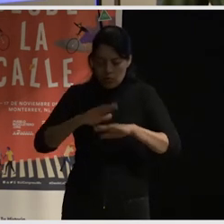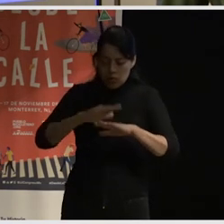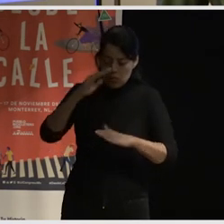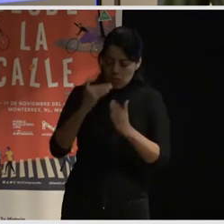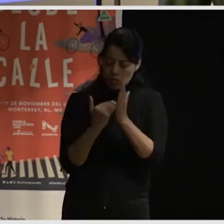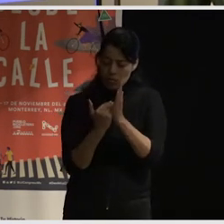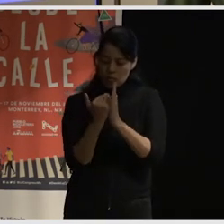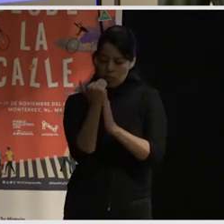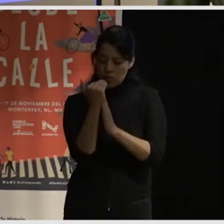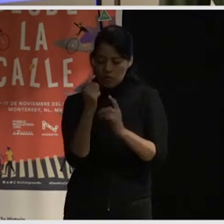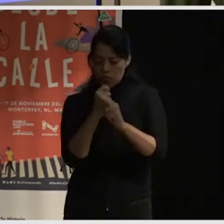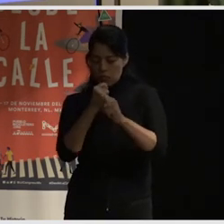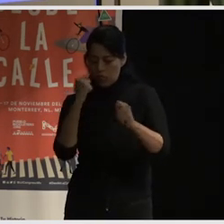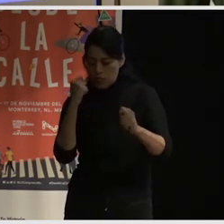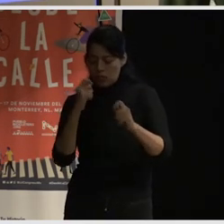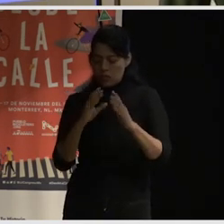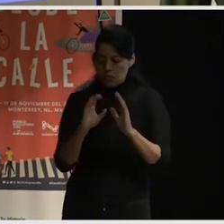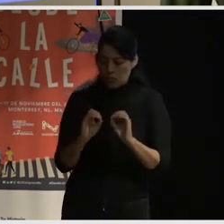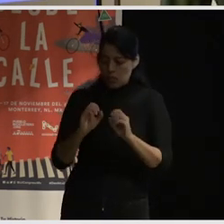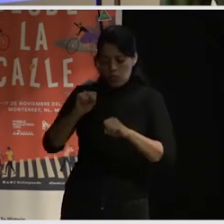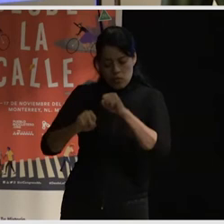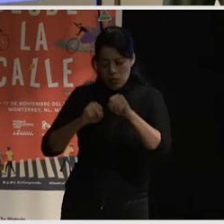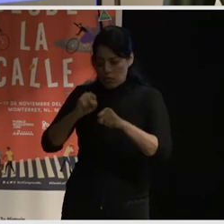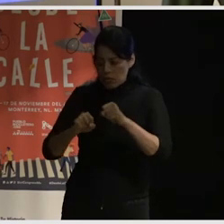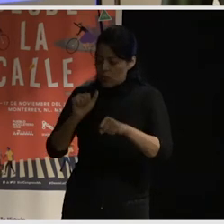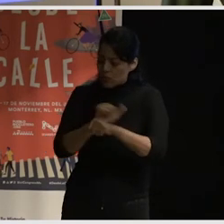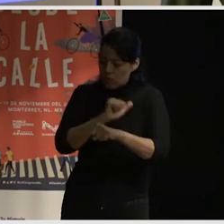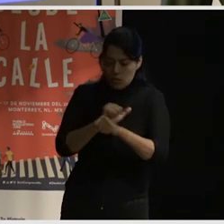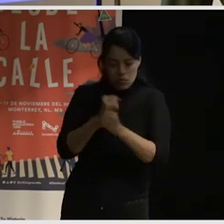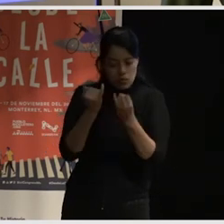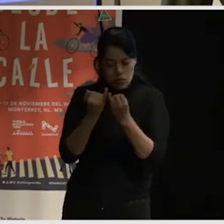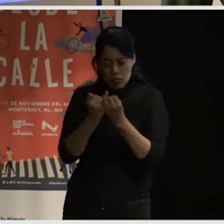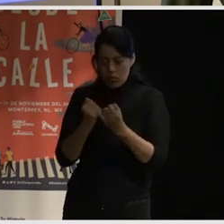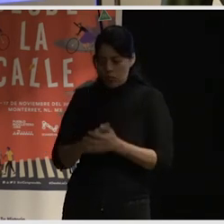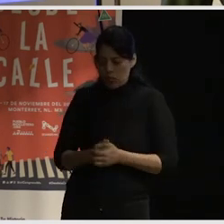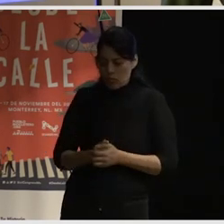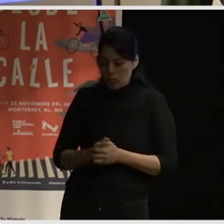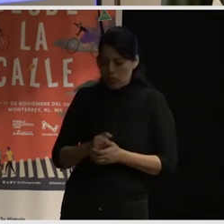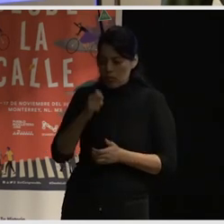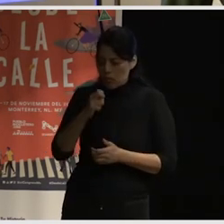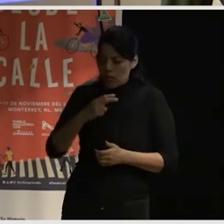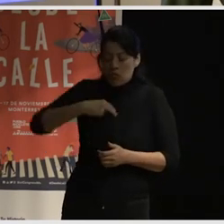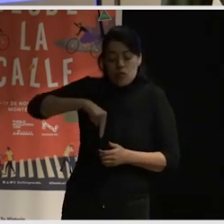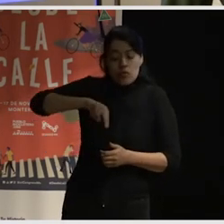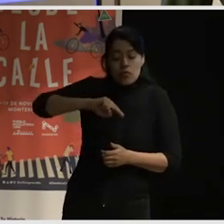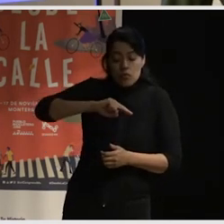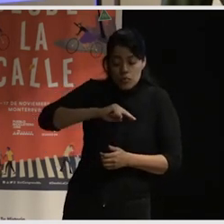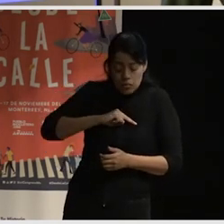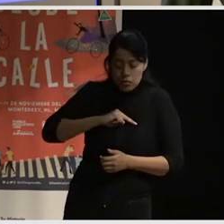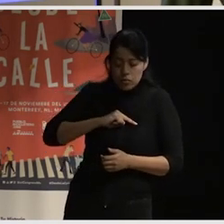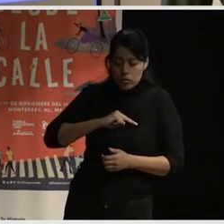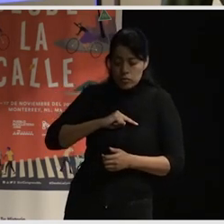de un transporte público o de no en la bici o en el coche también eso es lo que nosotros estamos tratando de